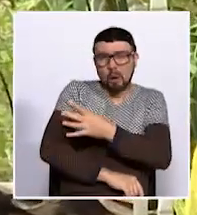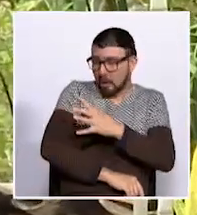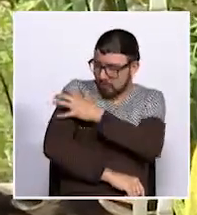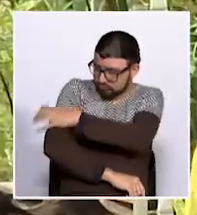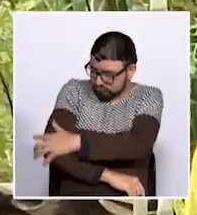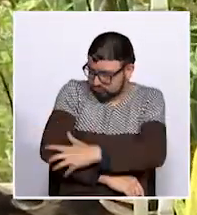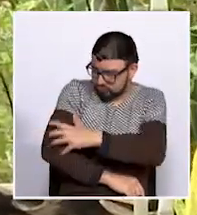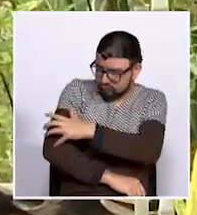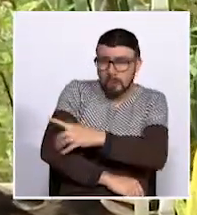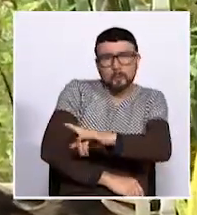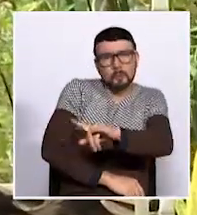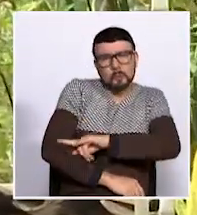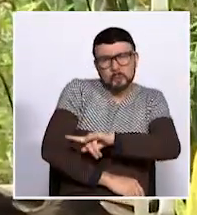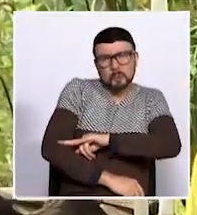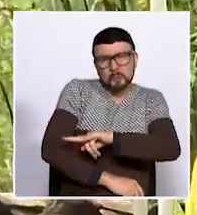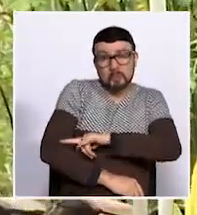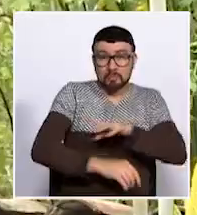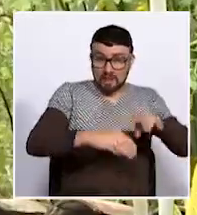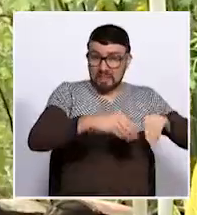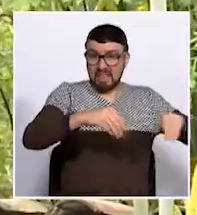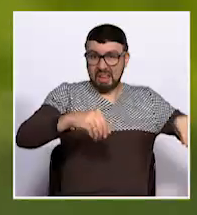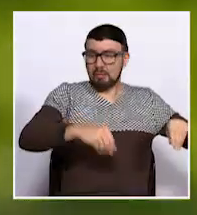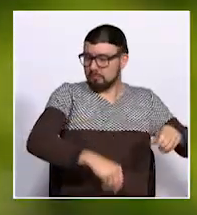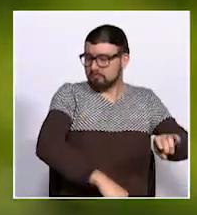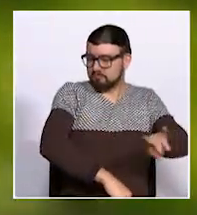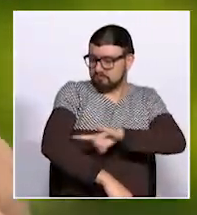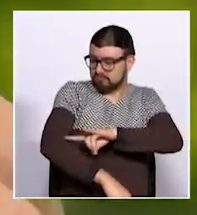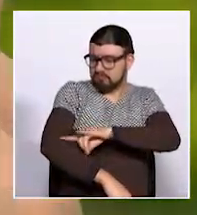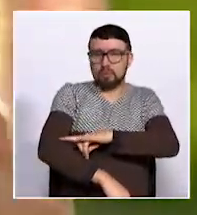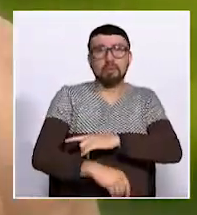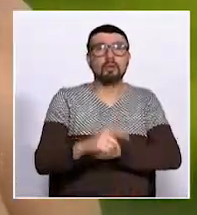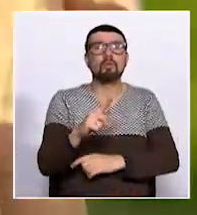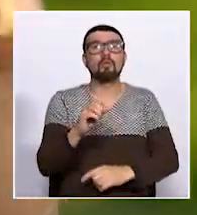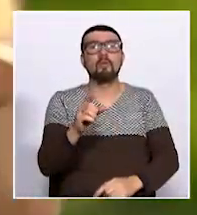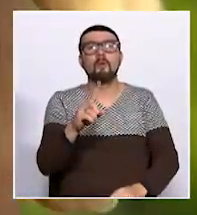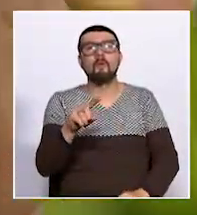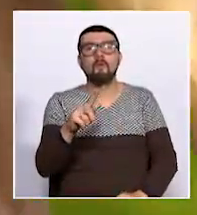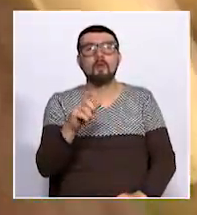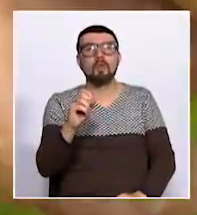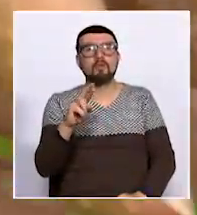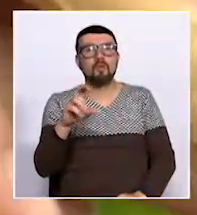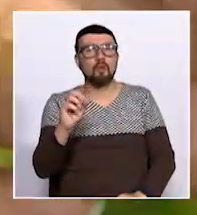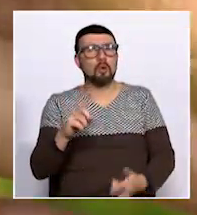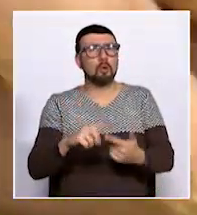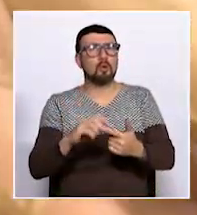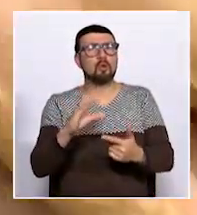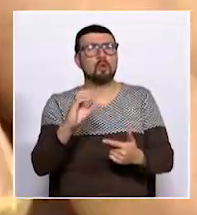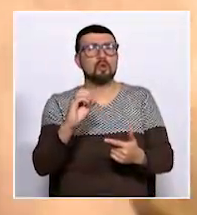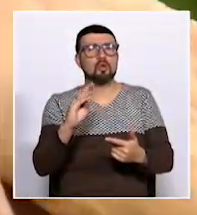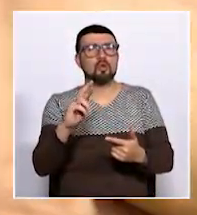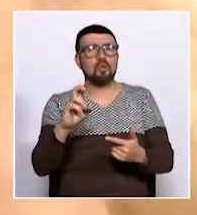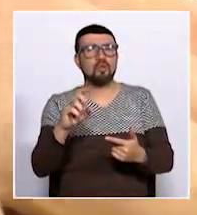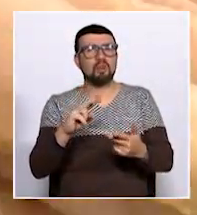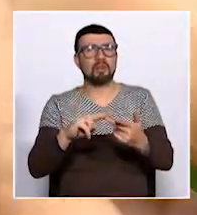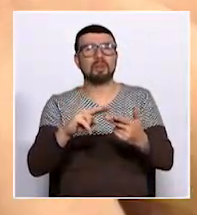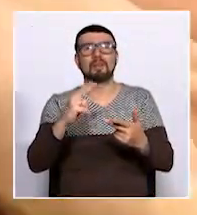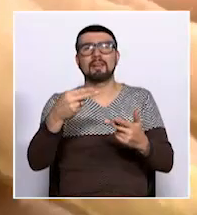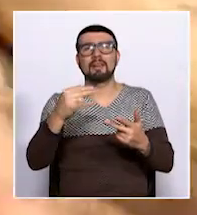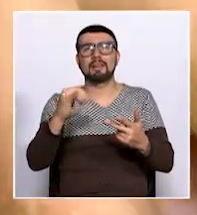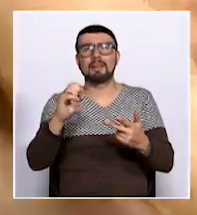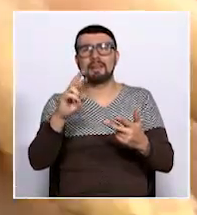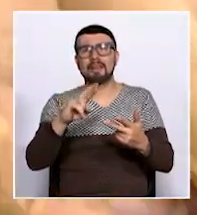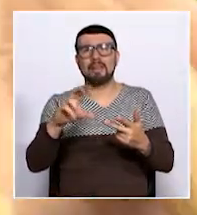los minerales de la tierra de una vez, le estoy llevando fósforo, le estoy llevando cobre, le estoy llevando hierro, le estoy